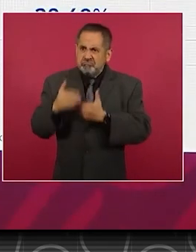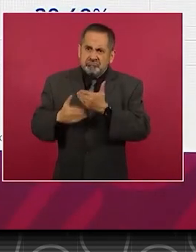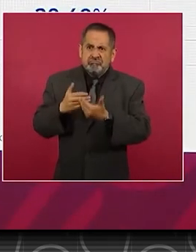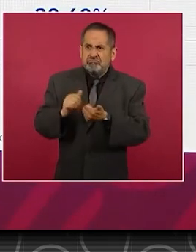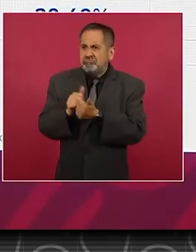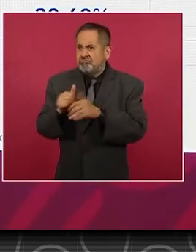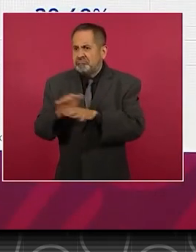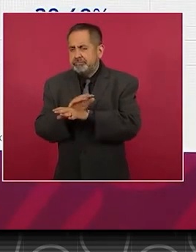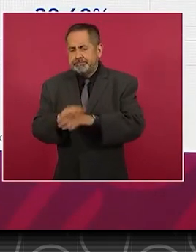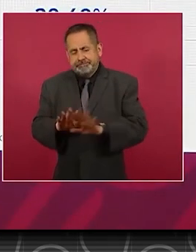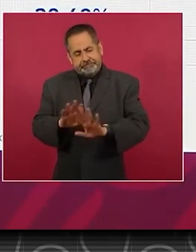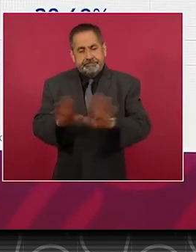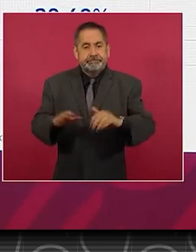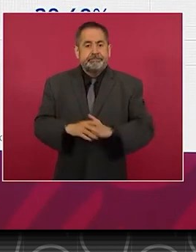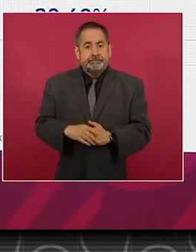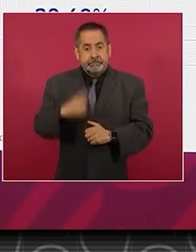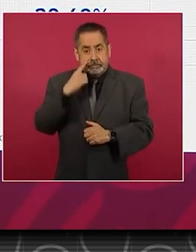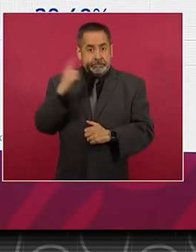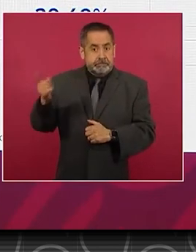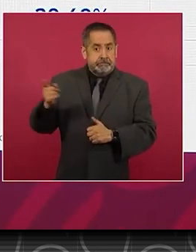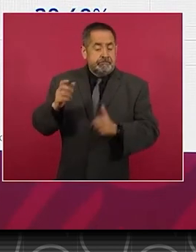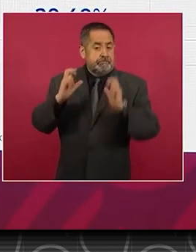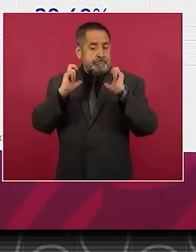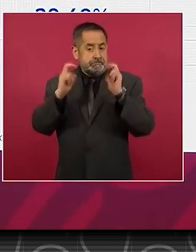Pero esa es otra historia. Miren, Chiapas,